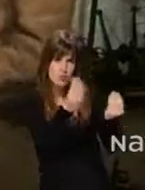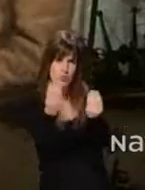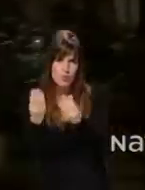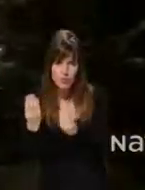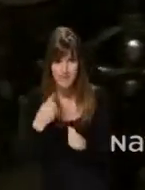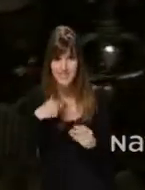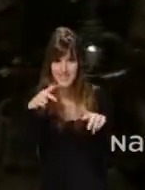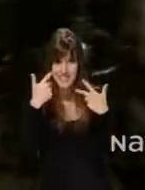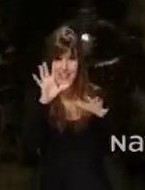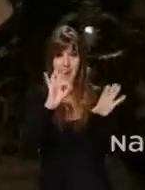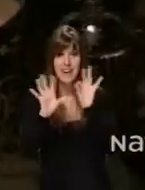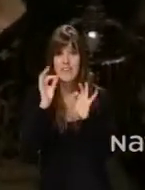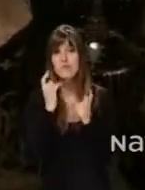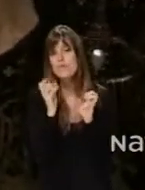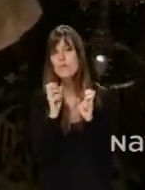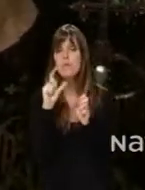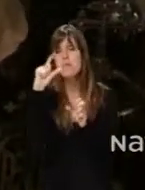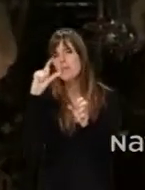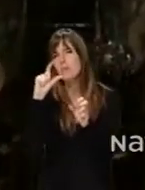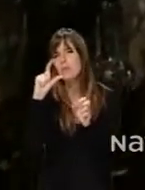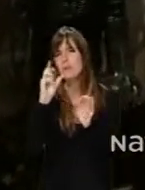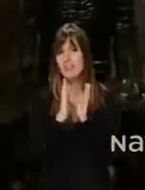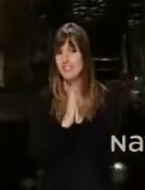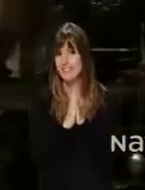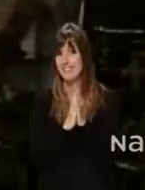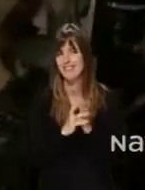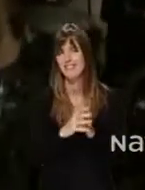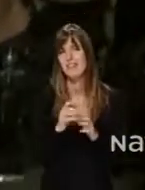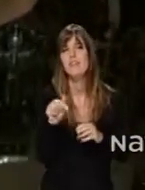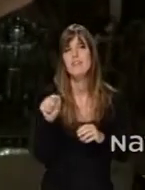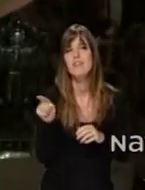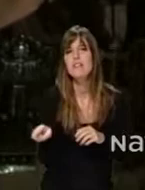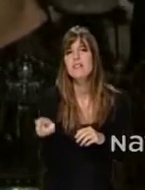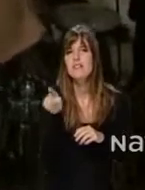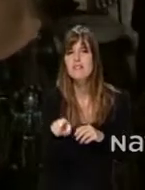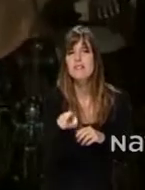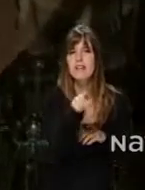¿Puedo elegir yo? Sí. ¿Me llevo el quijote pequeño? Sí. Sí. ¿Dónde está?